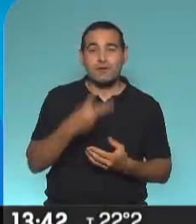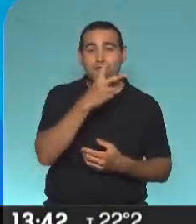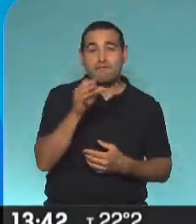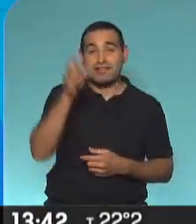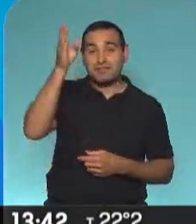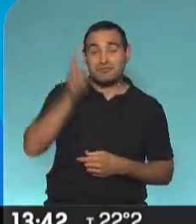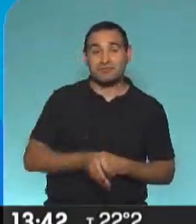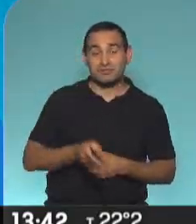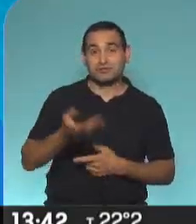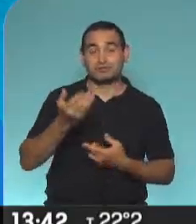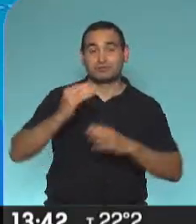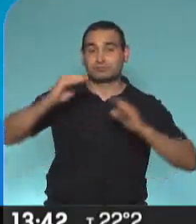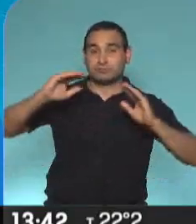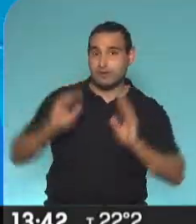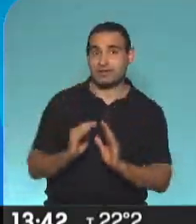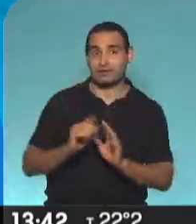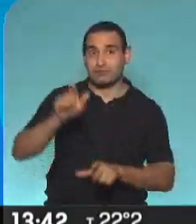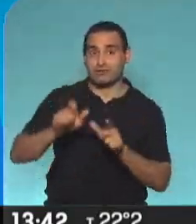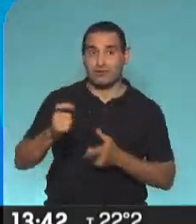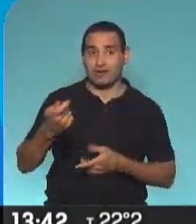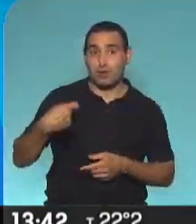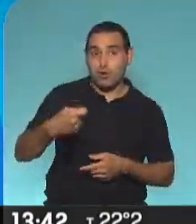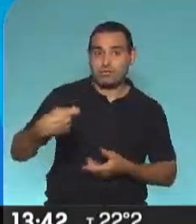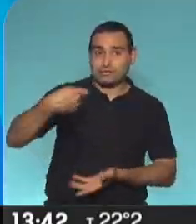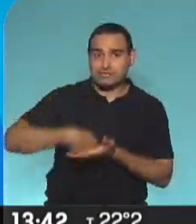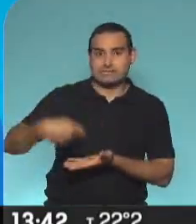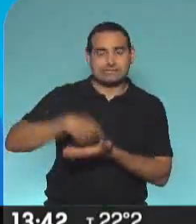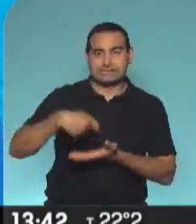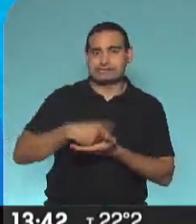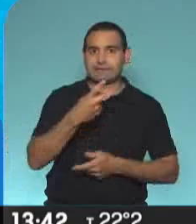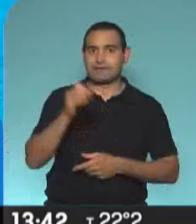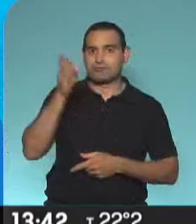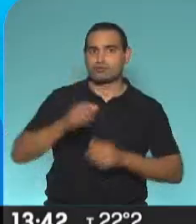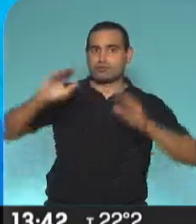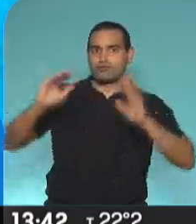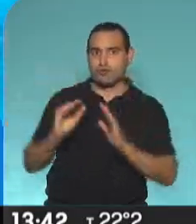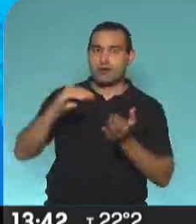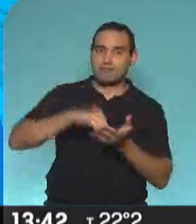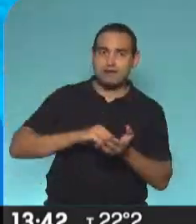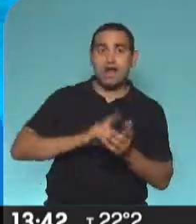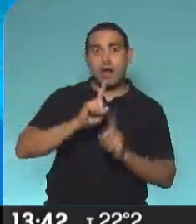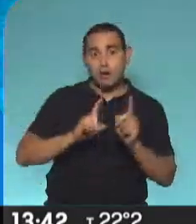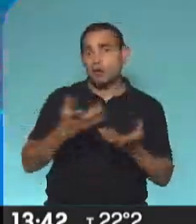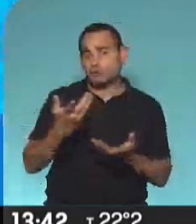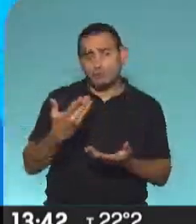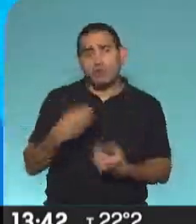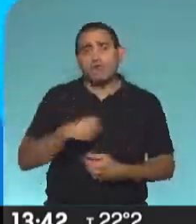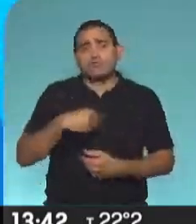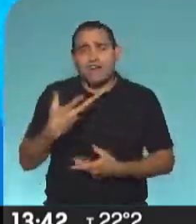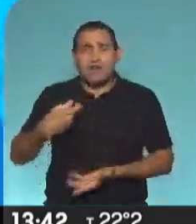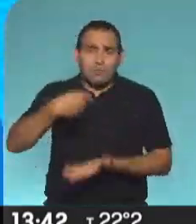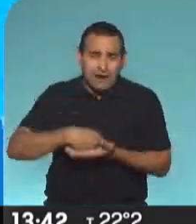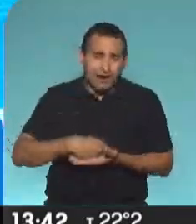20% la gente que está abonando la cuota. Y después, bueno, los que pueden hacer un pago voluntario, se abrió esa